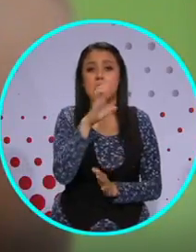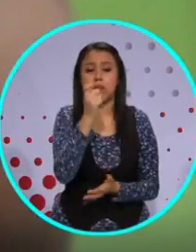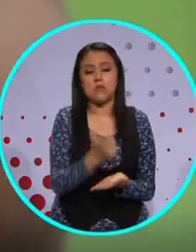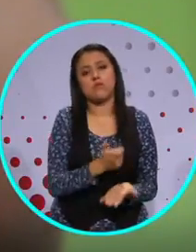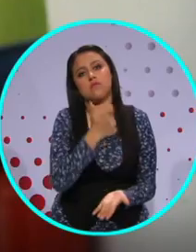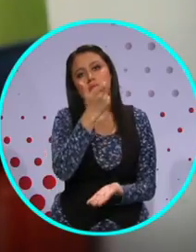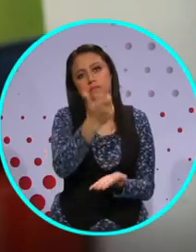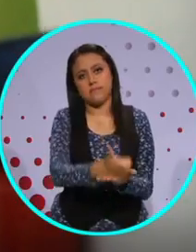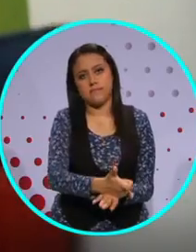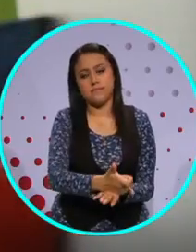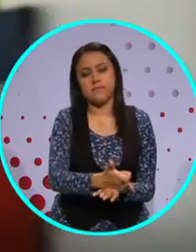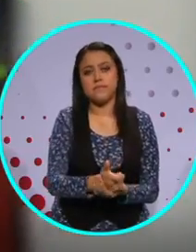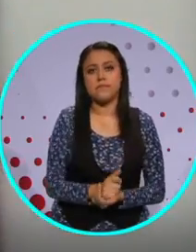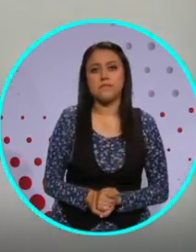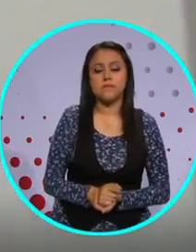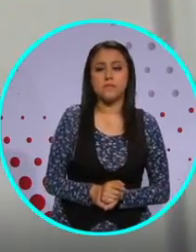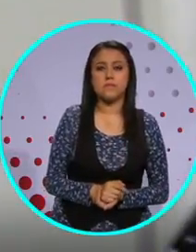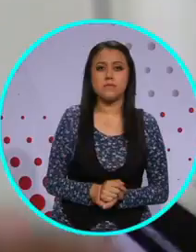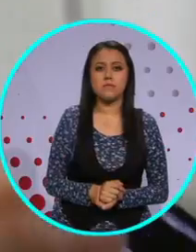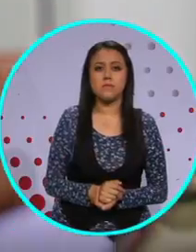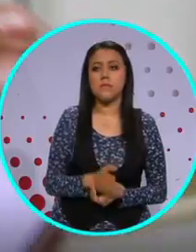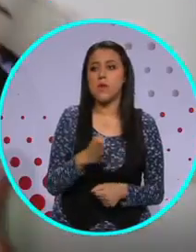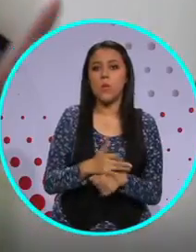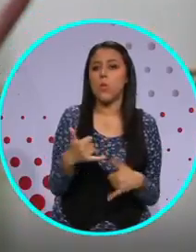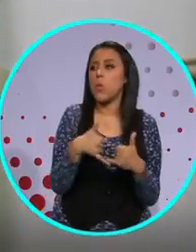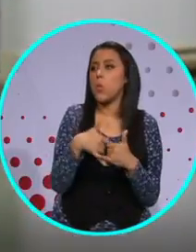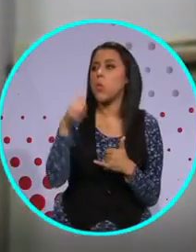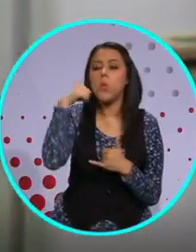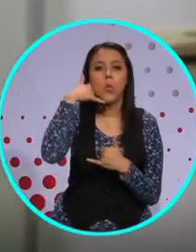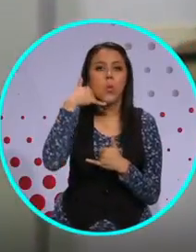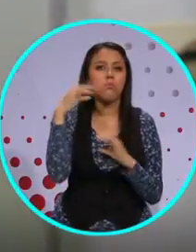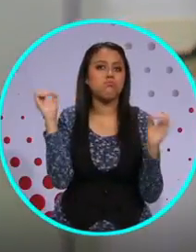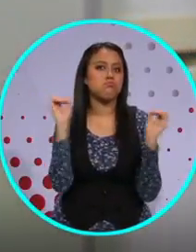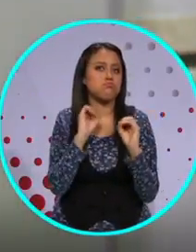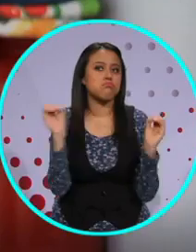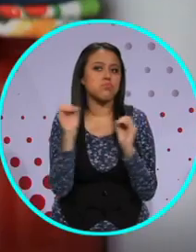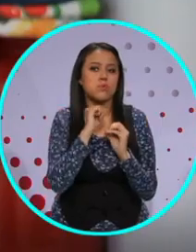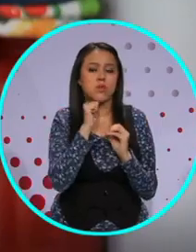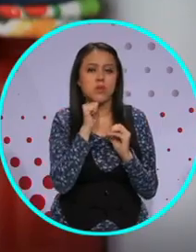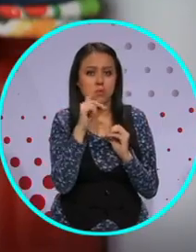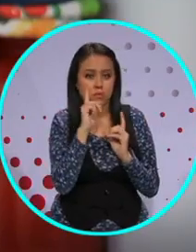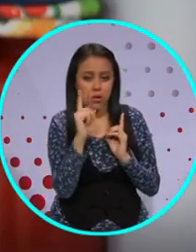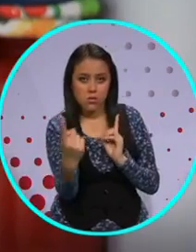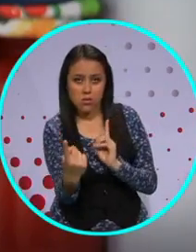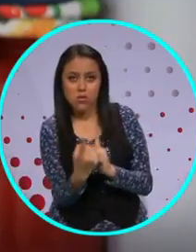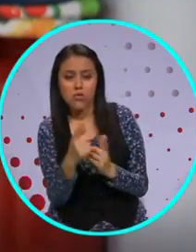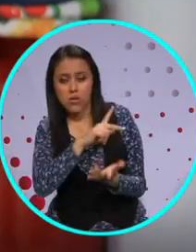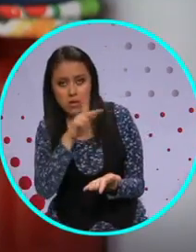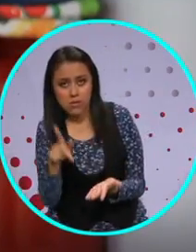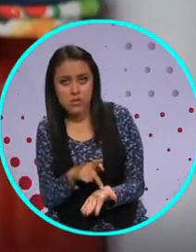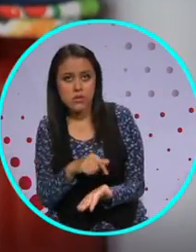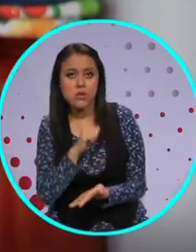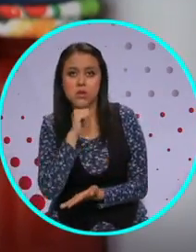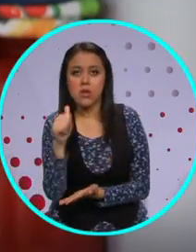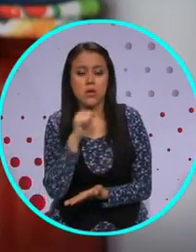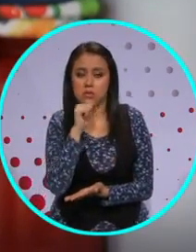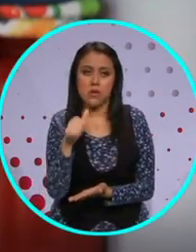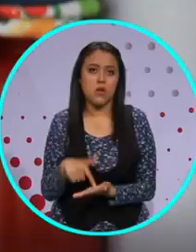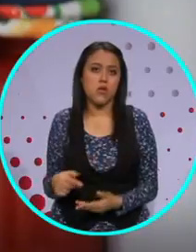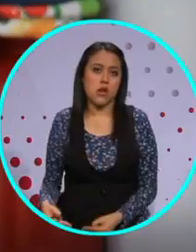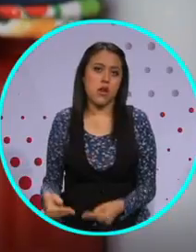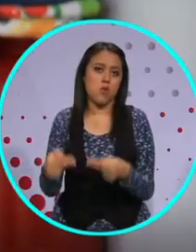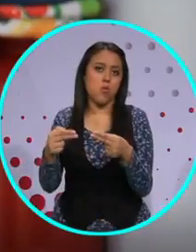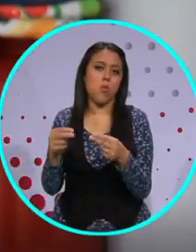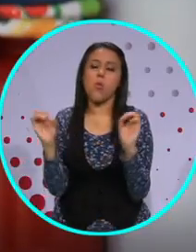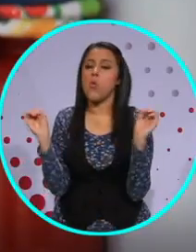penalización ahorita ya continuamente ya no me contesta el teléfono ahorita yo ya voy a verlo otra vez a dónde está el local a mentalmente